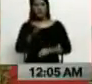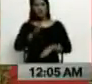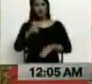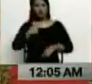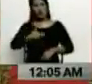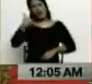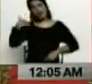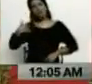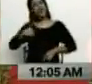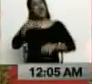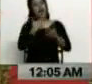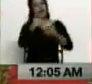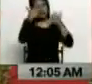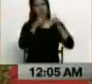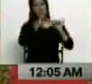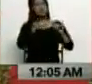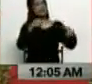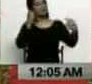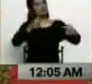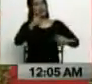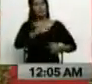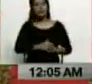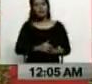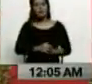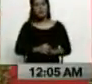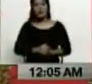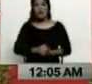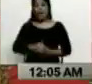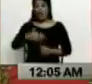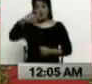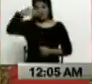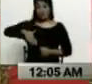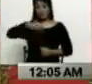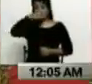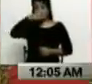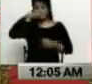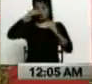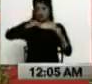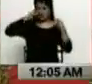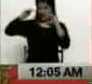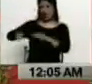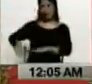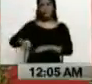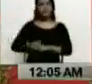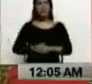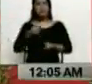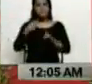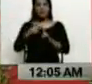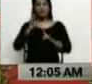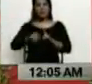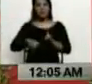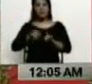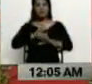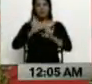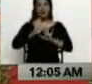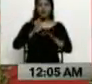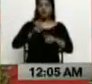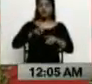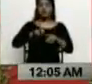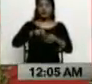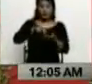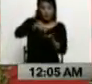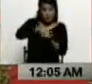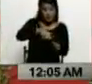amenazándole opusieron en su momento se quitaron el disfraz de guerrillero añorando la Sierra maestra se sacudieron la